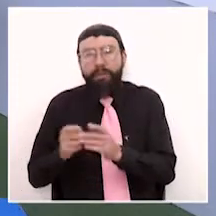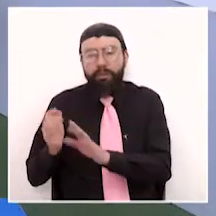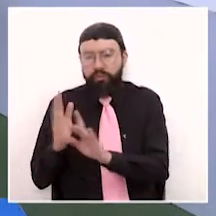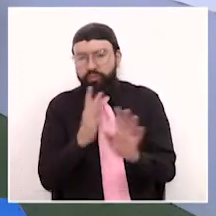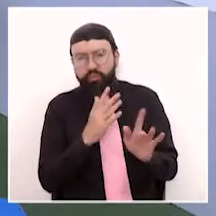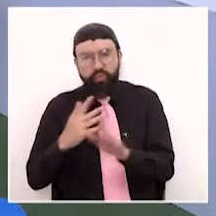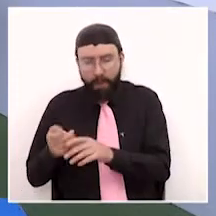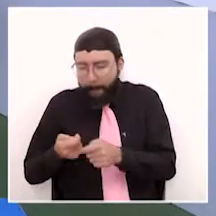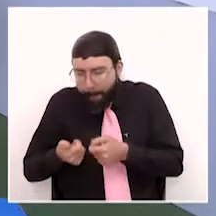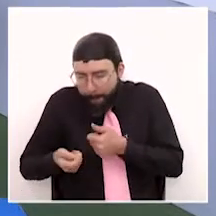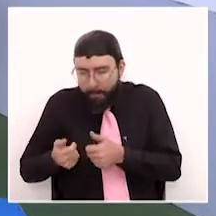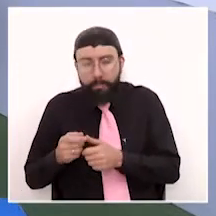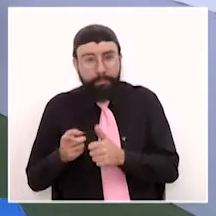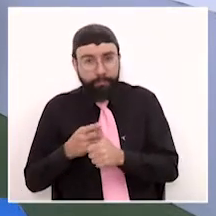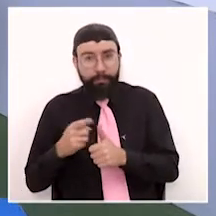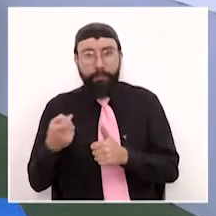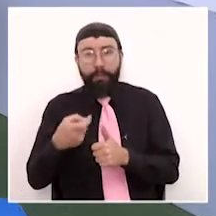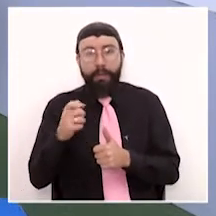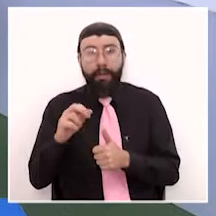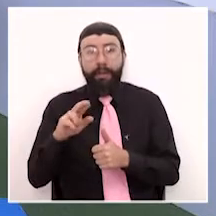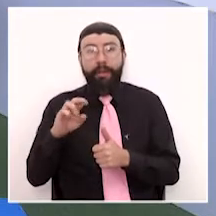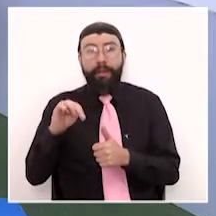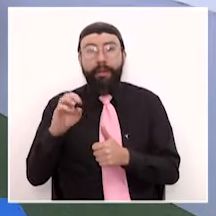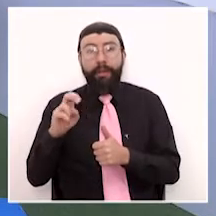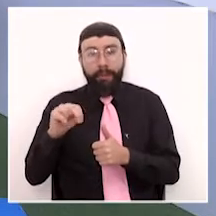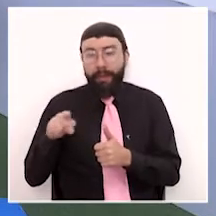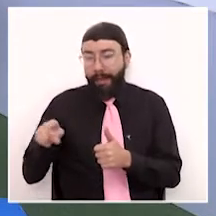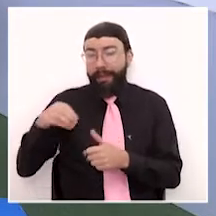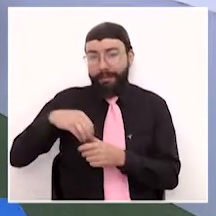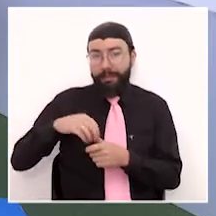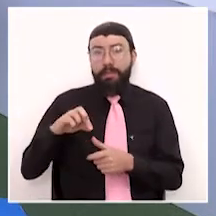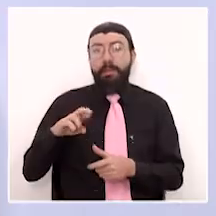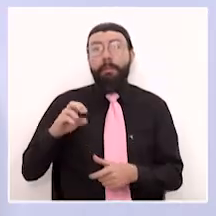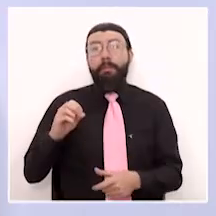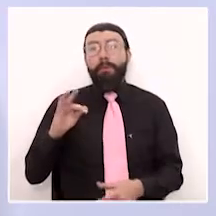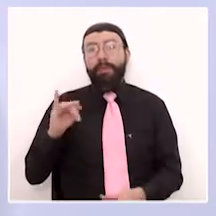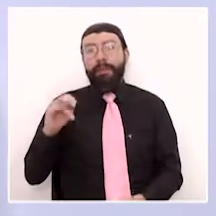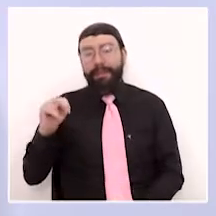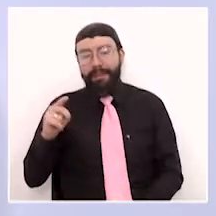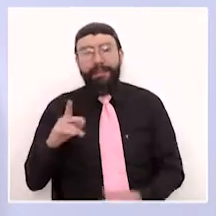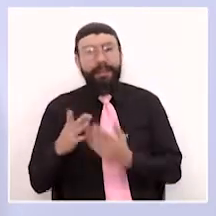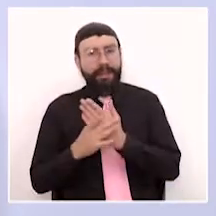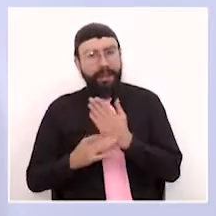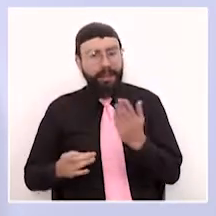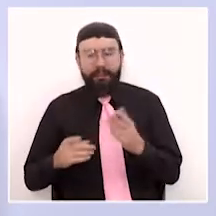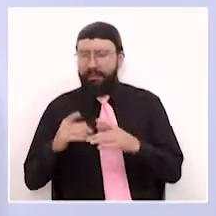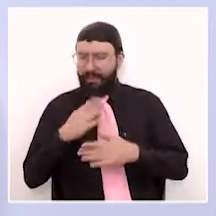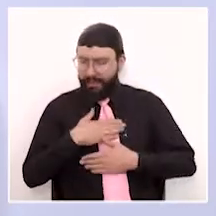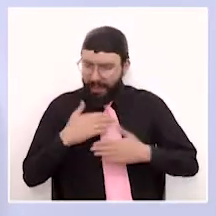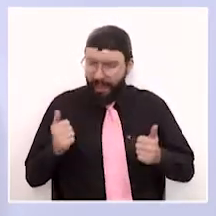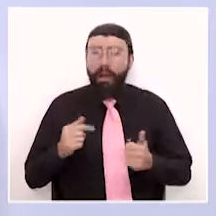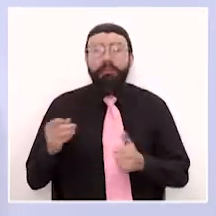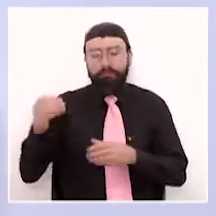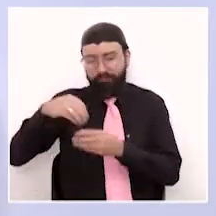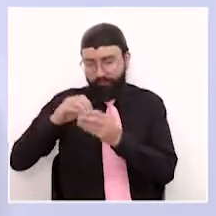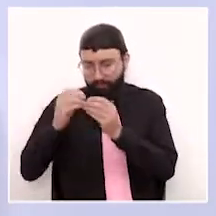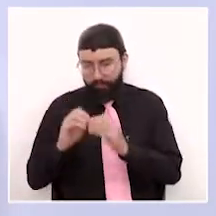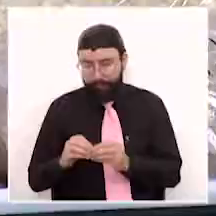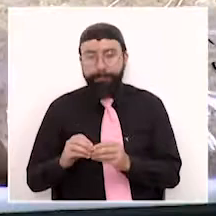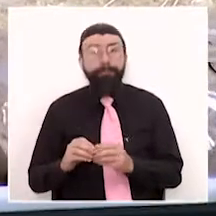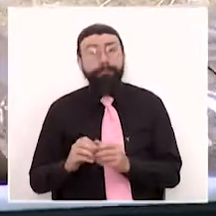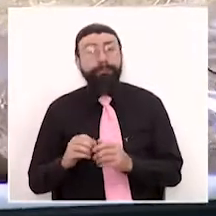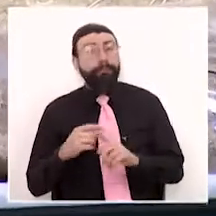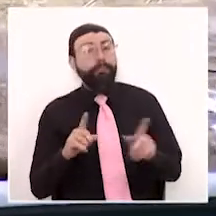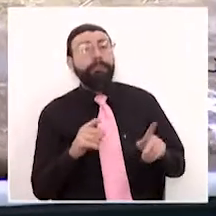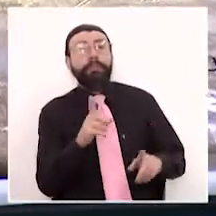las partes? Es el germen de trigo, donde están las proteínas, donde está la parte grasa, donde está lo más saludable. El salvado de trigo, que